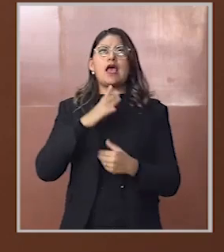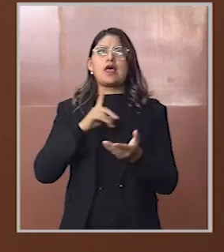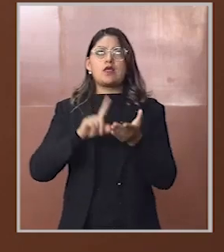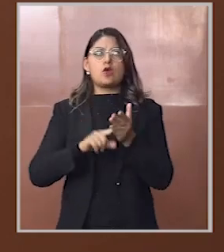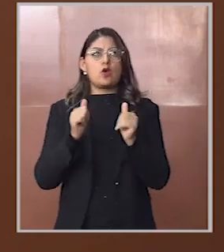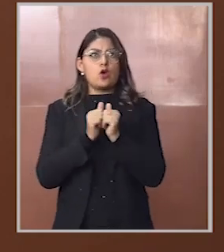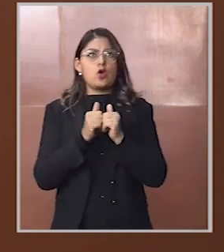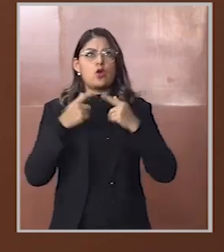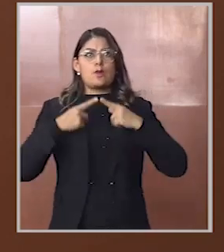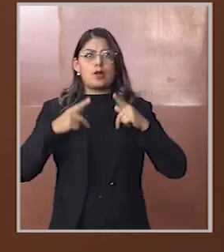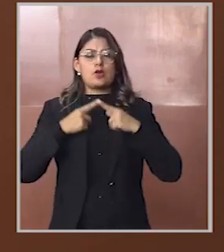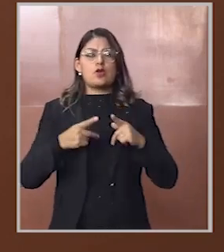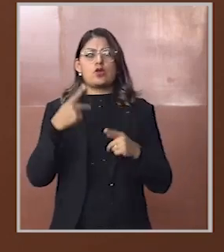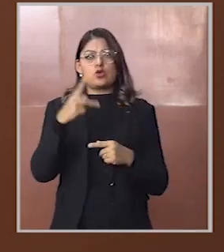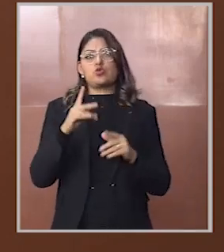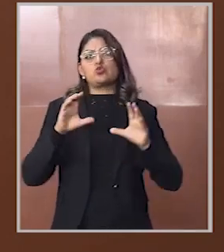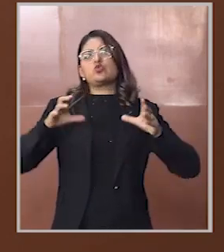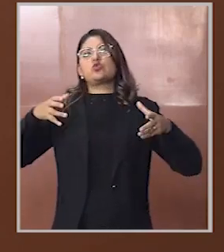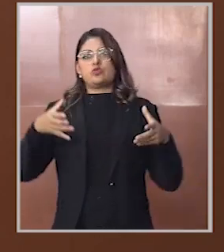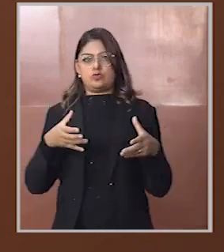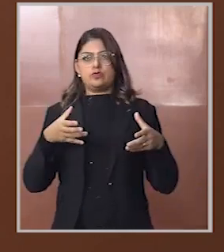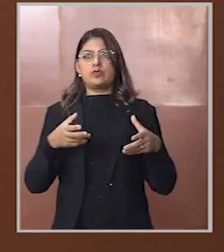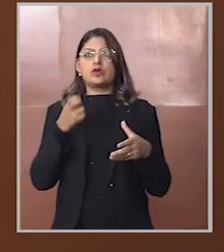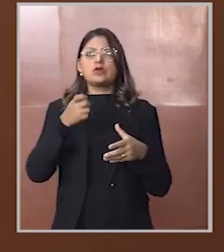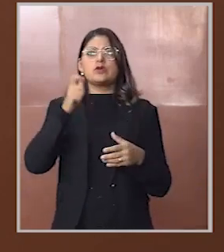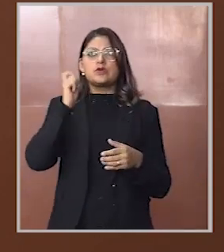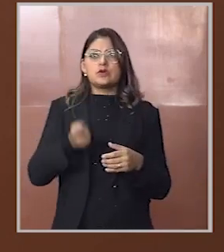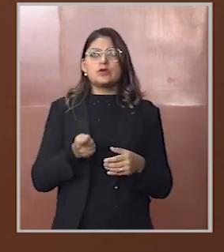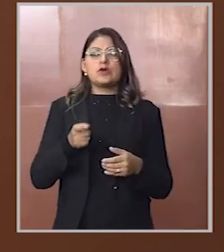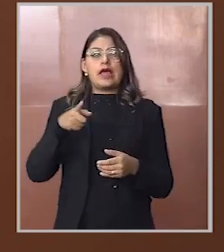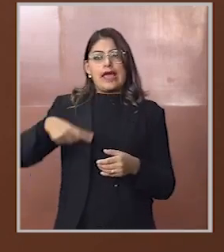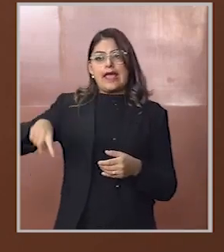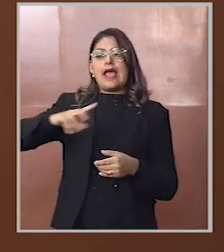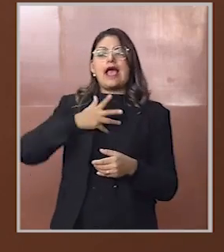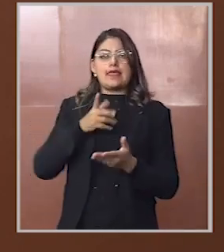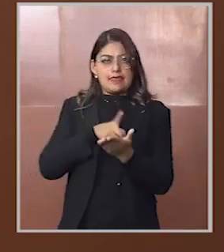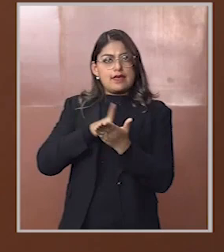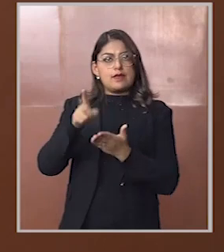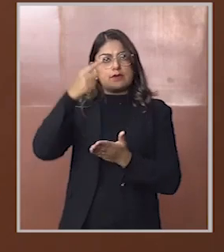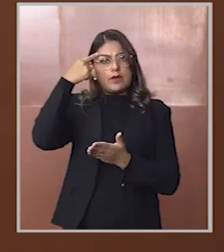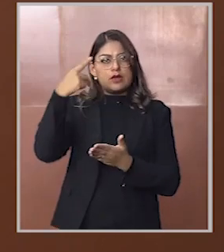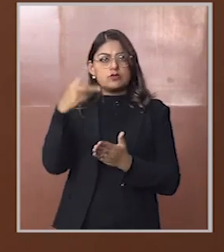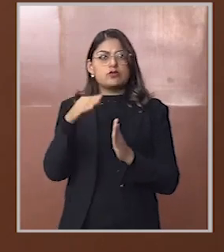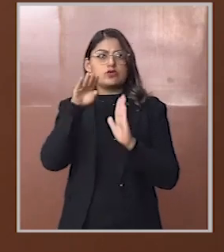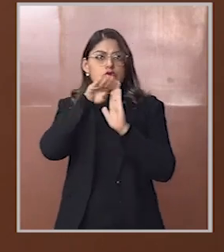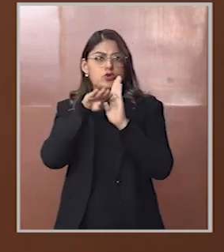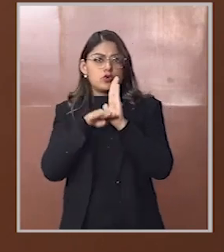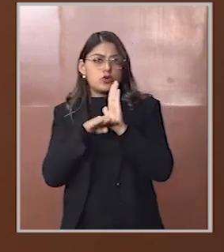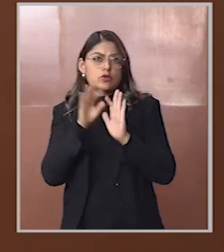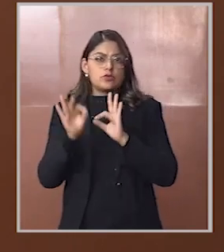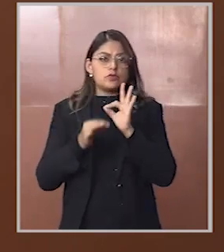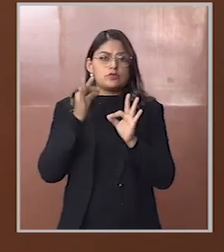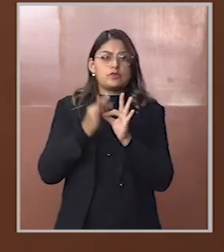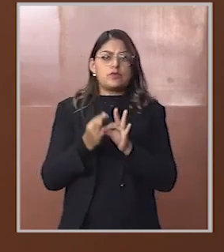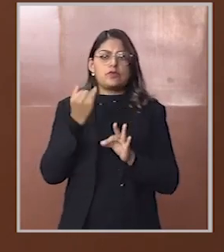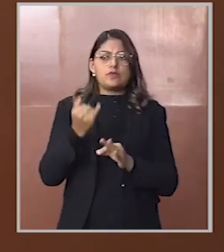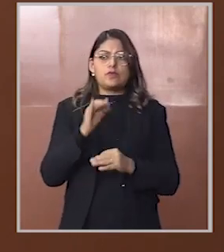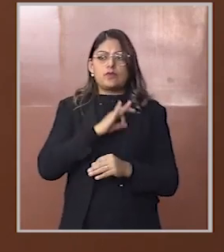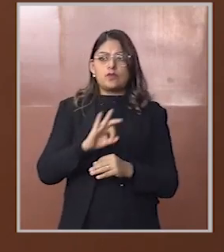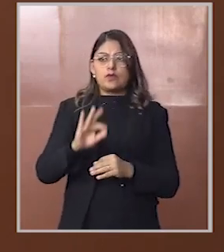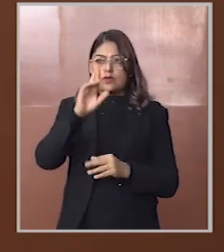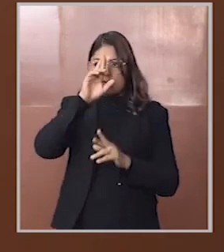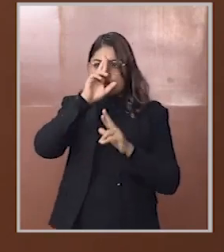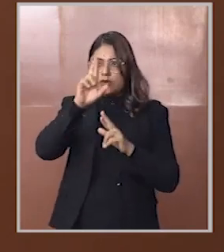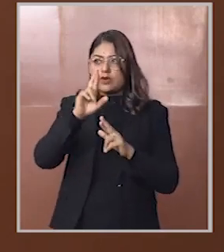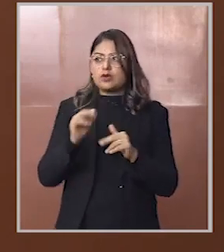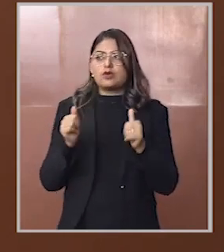se presentan entre los habitantes de sus propias comunidades es decir tienen el derecho a crear sus propias normas y que estas sean reconocidas